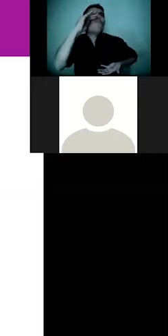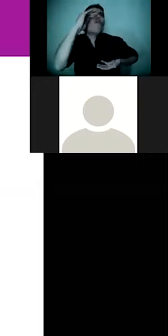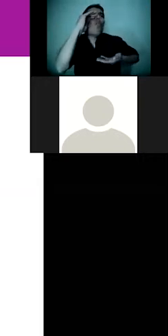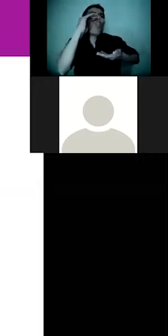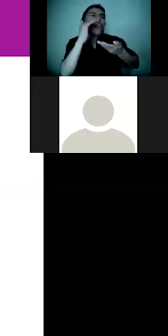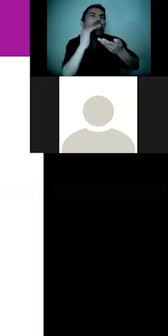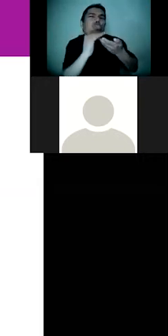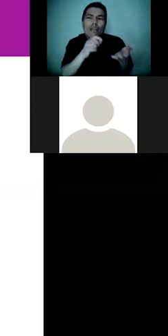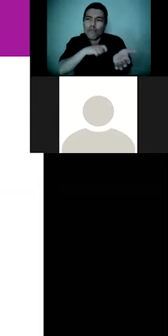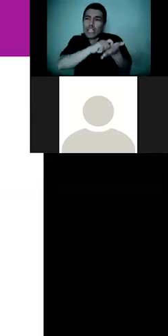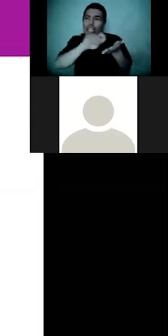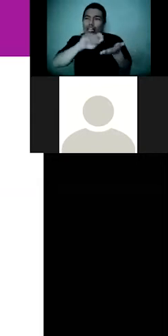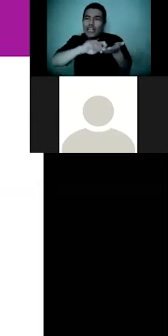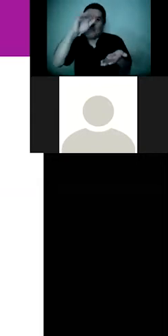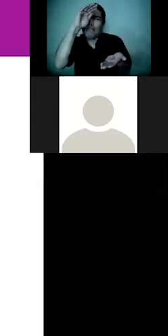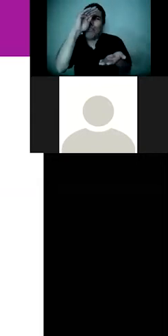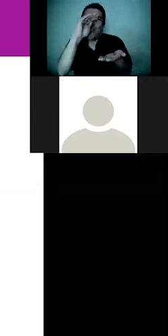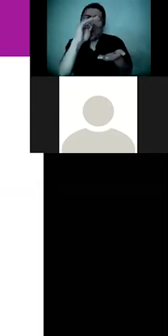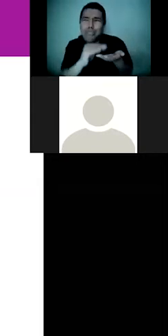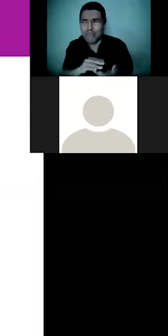que yo tenga que hablar,